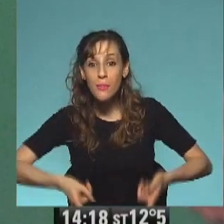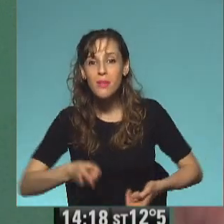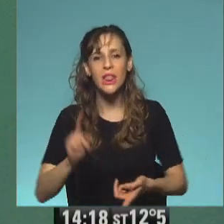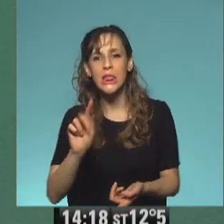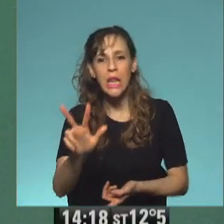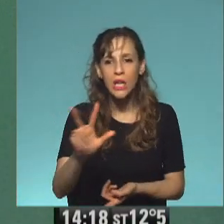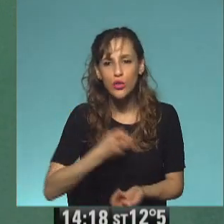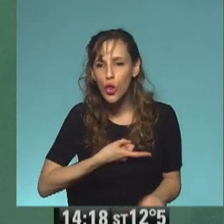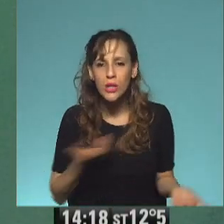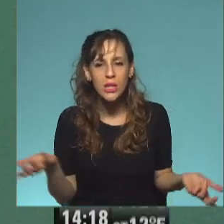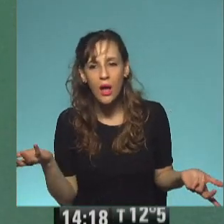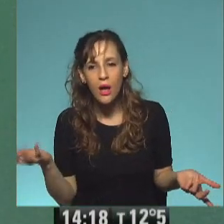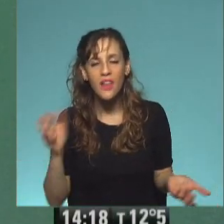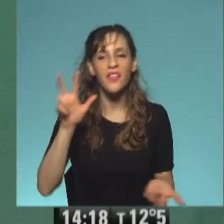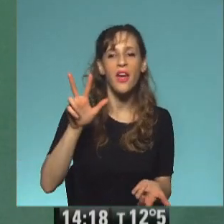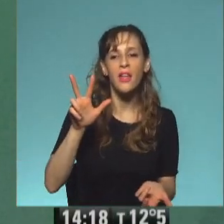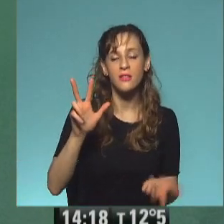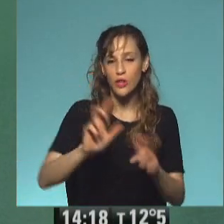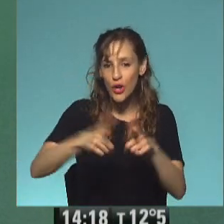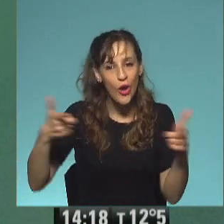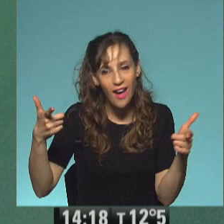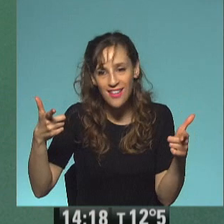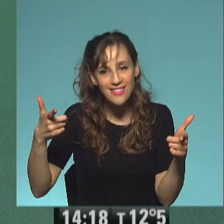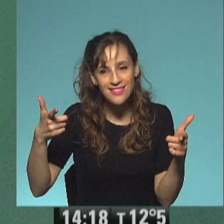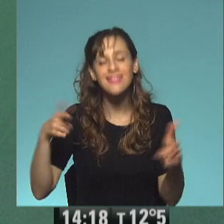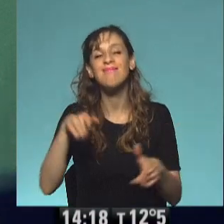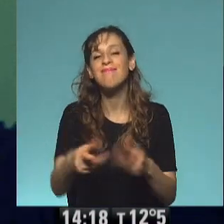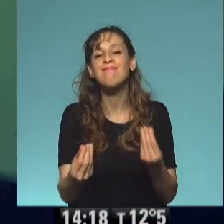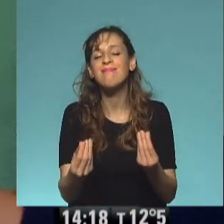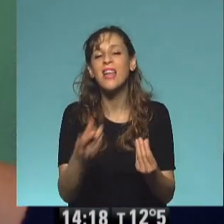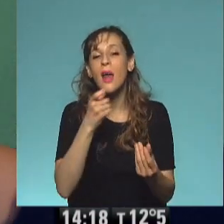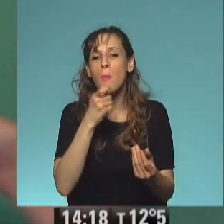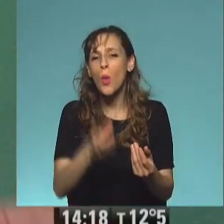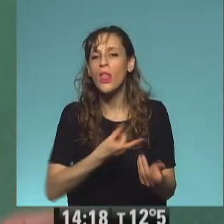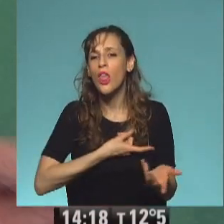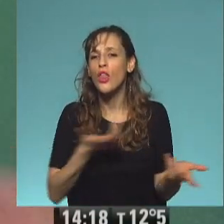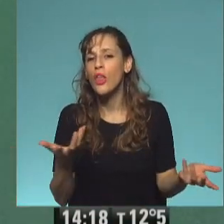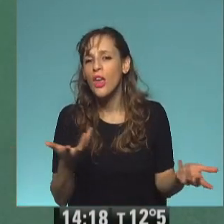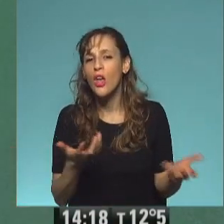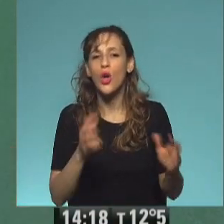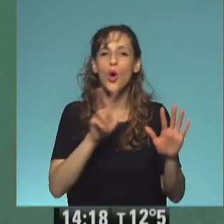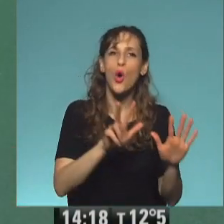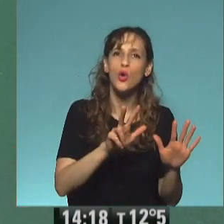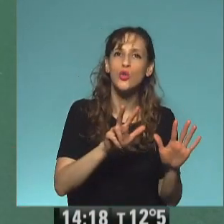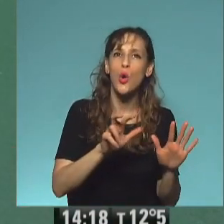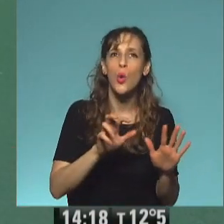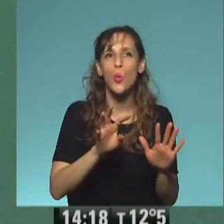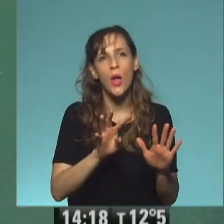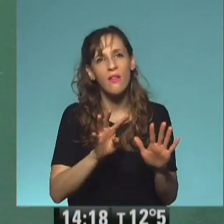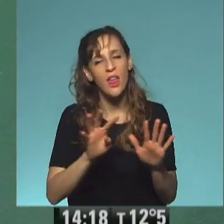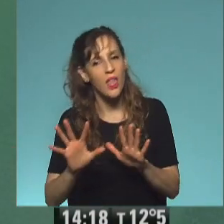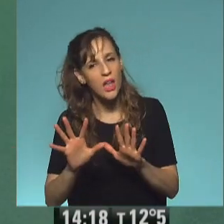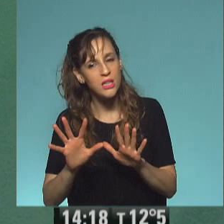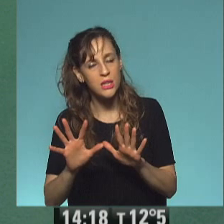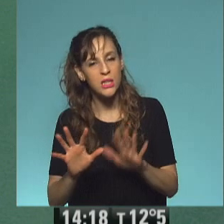3? No hay un 3. No hay un 3. ¿Y entonces cuál es la respuesta al problema? ¿8, 9, 10? ¿Cuál es? Hay 3